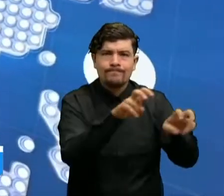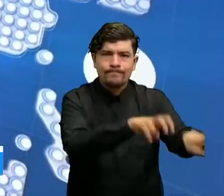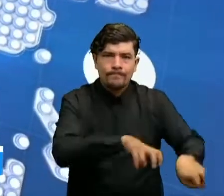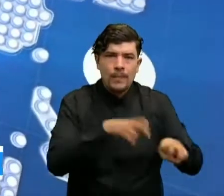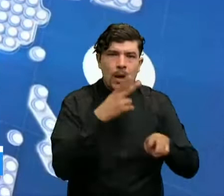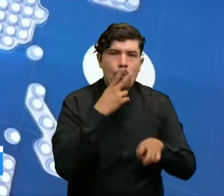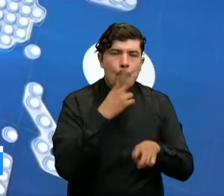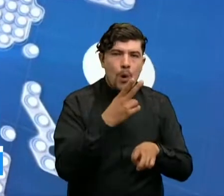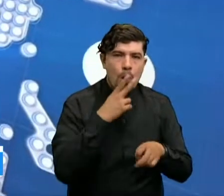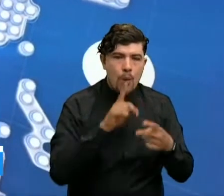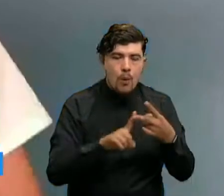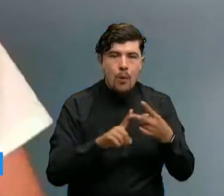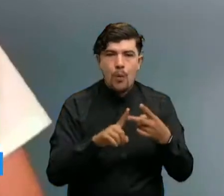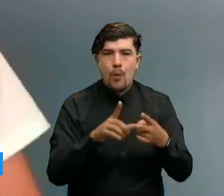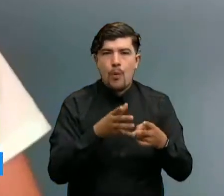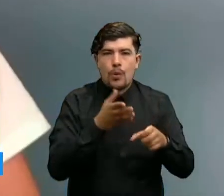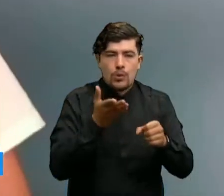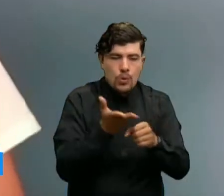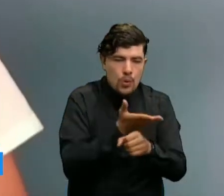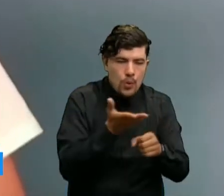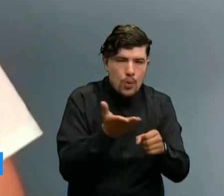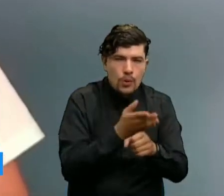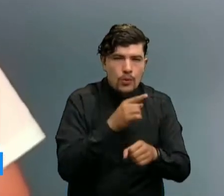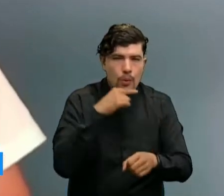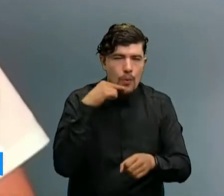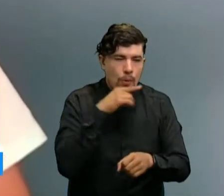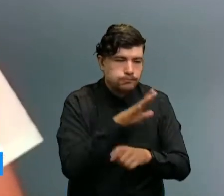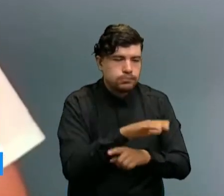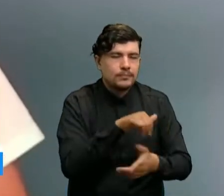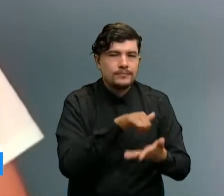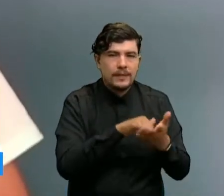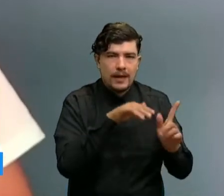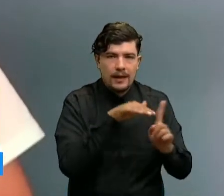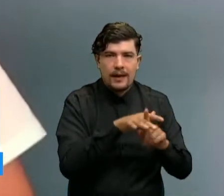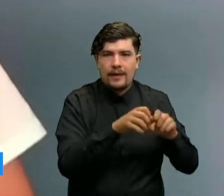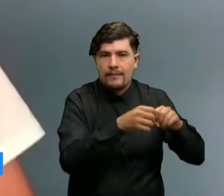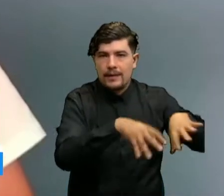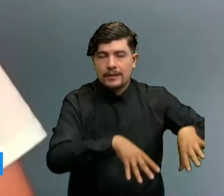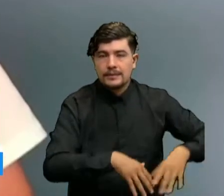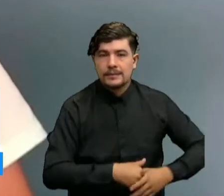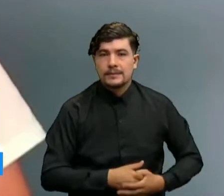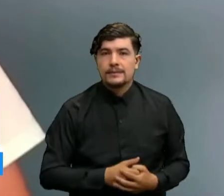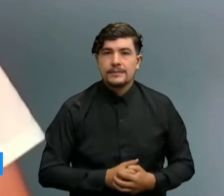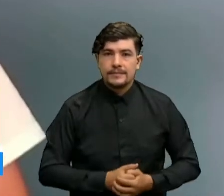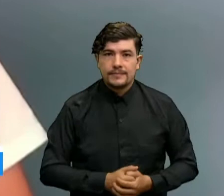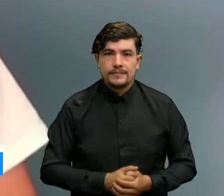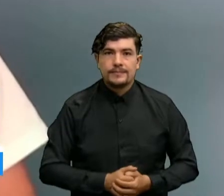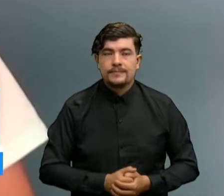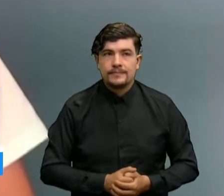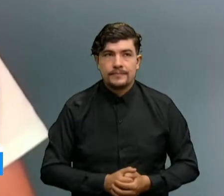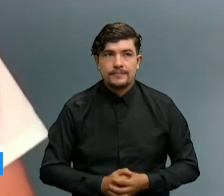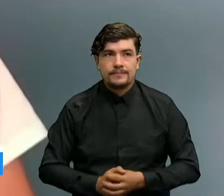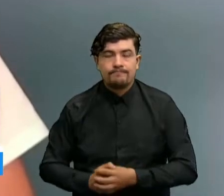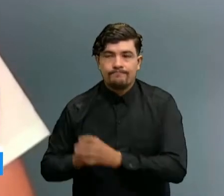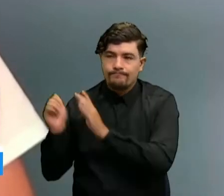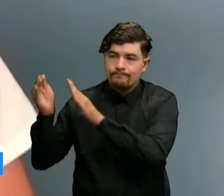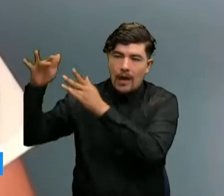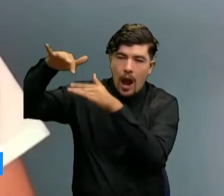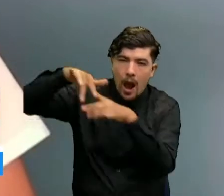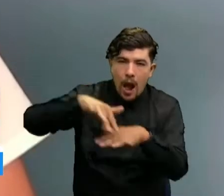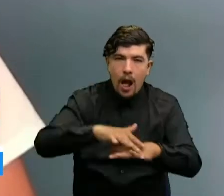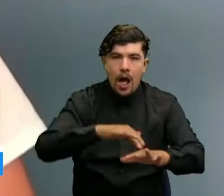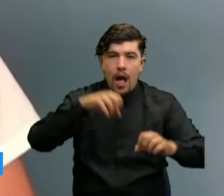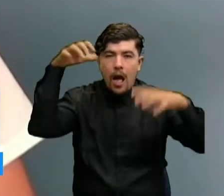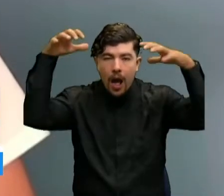tomate. Se nos han presentado eventos como inundaciones, deslizamientos y granizadas. Entre estas